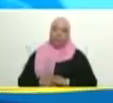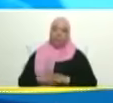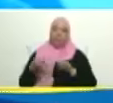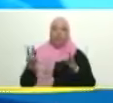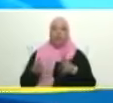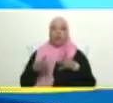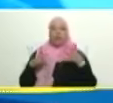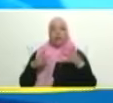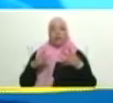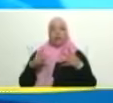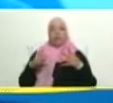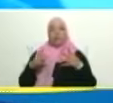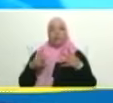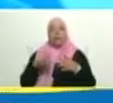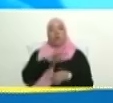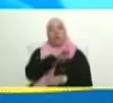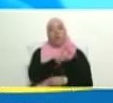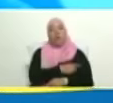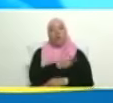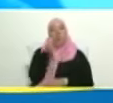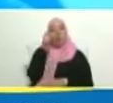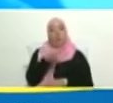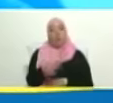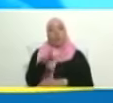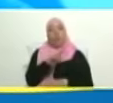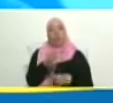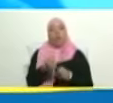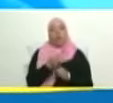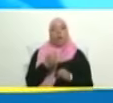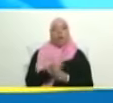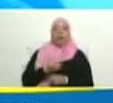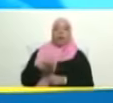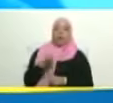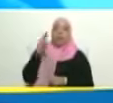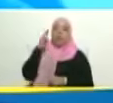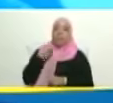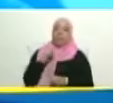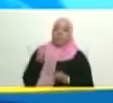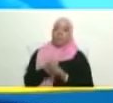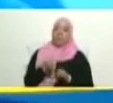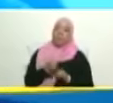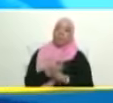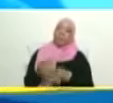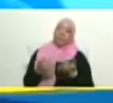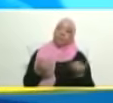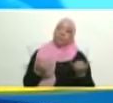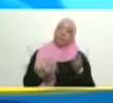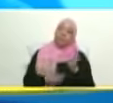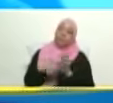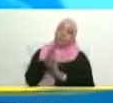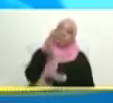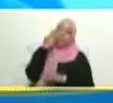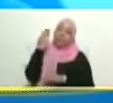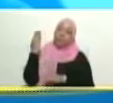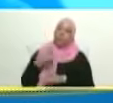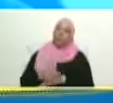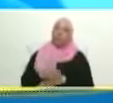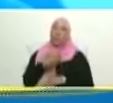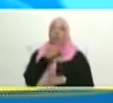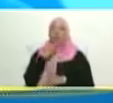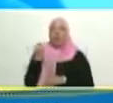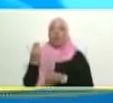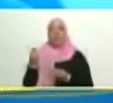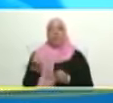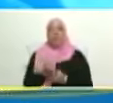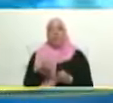Séptimo vértice, fortalecimiento y expansión del Cuerpo de Policía Nacional Bolivariana. Vamos avanzando. Hay que mejorar muchas